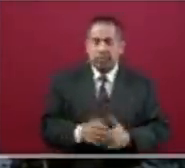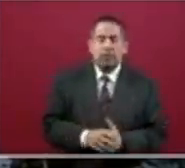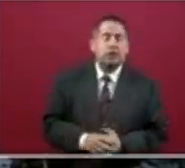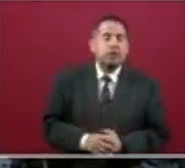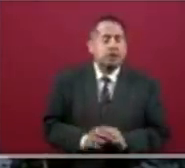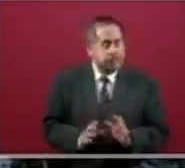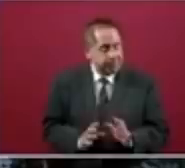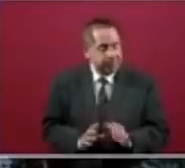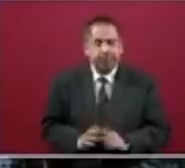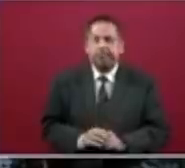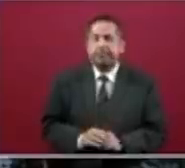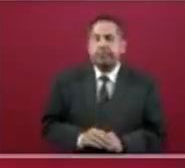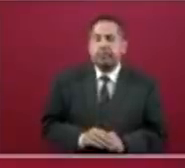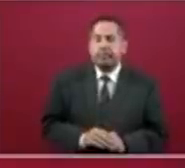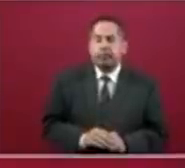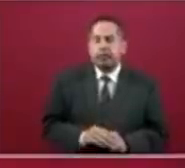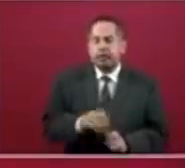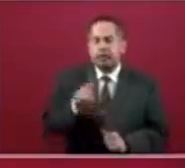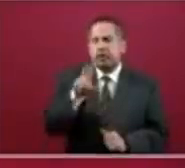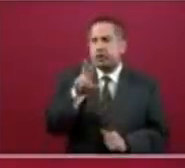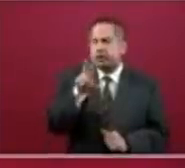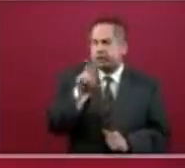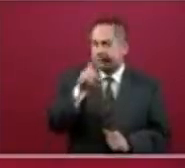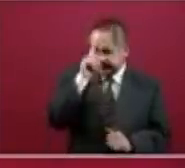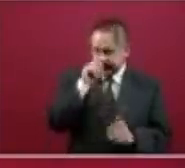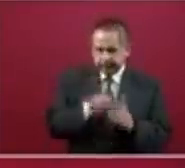que no debemos de